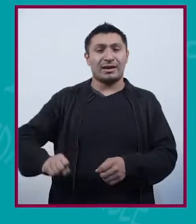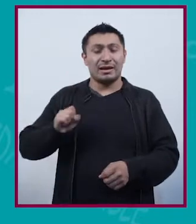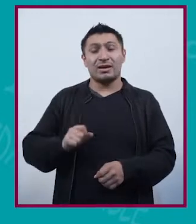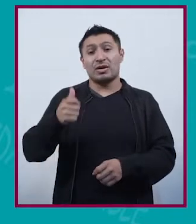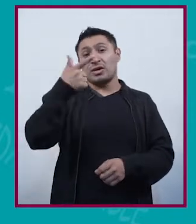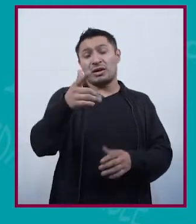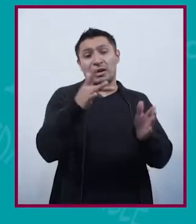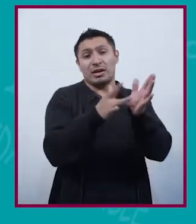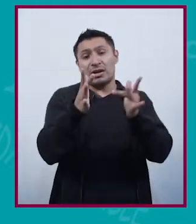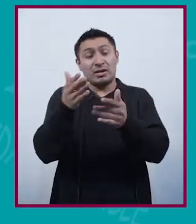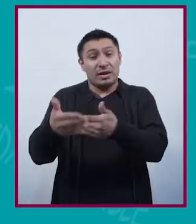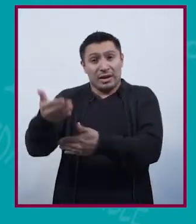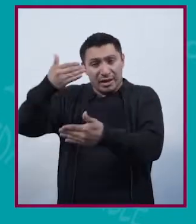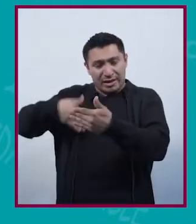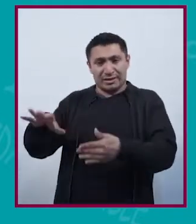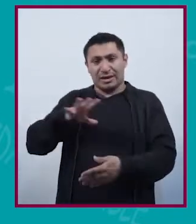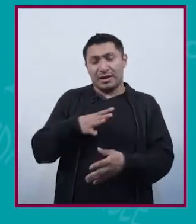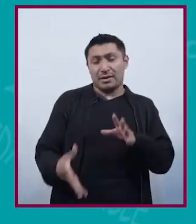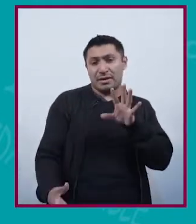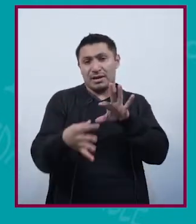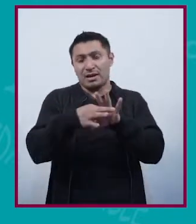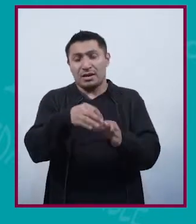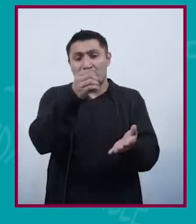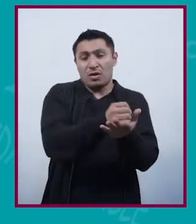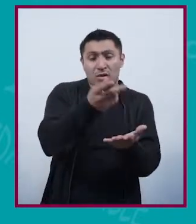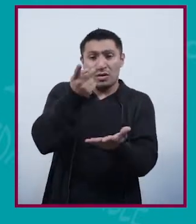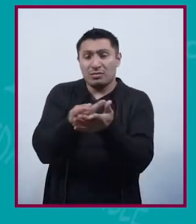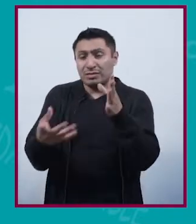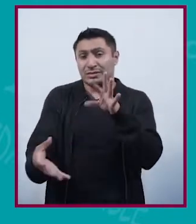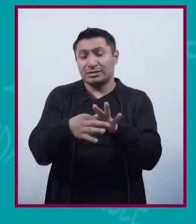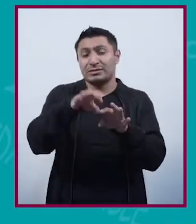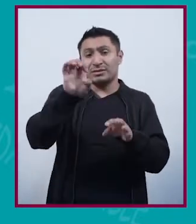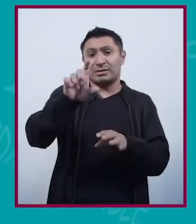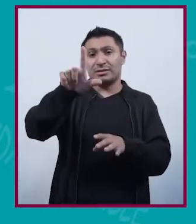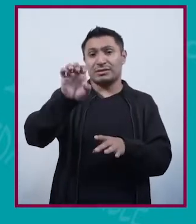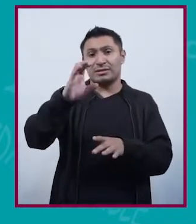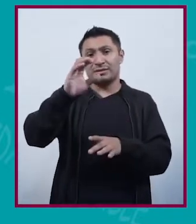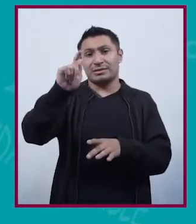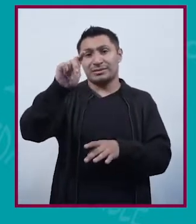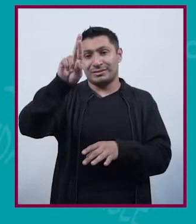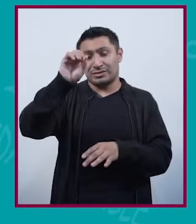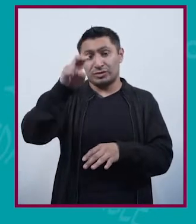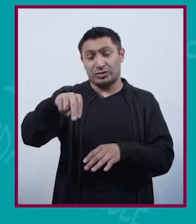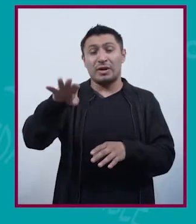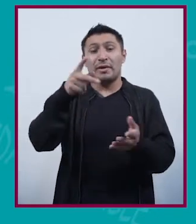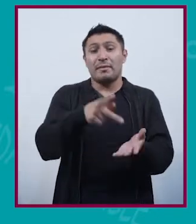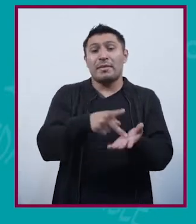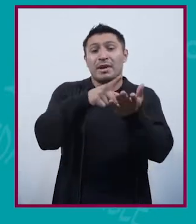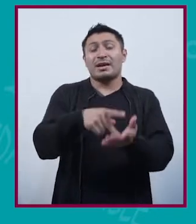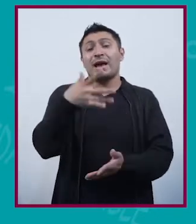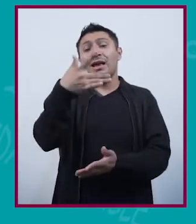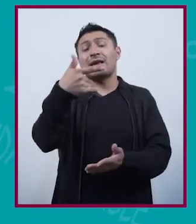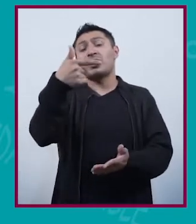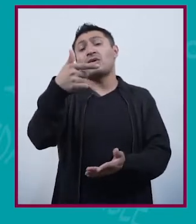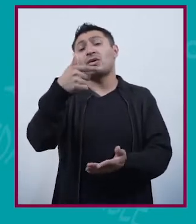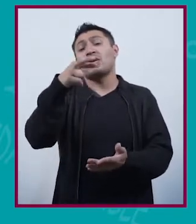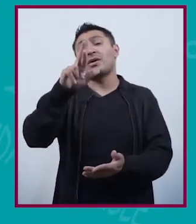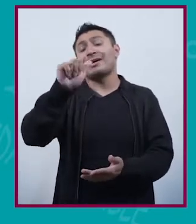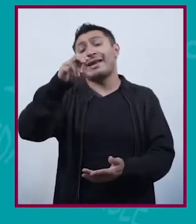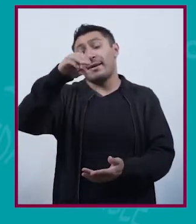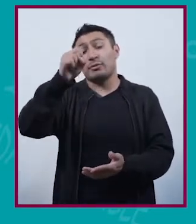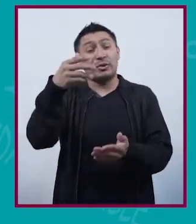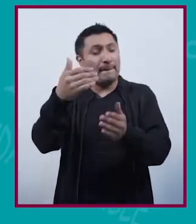era. Estaban hechas de una aleación de oro y plata conocida como electrum y pesaban poco menos de 5